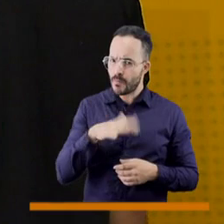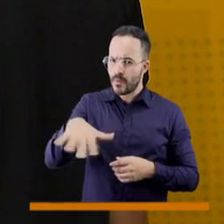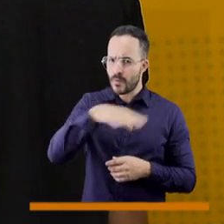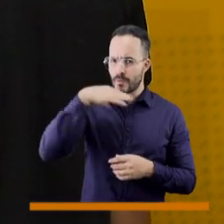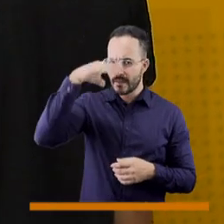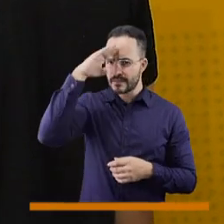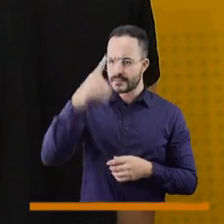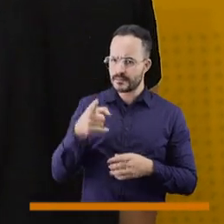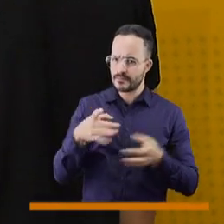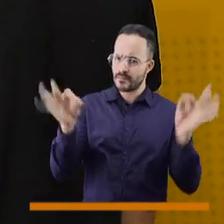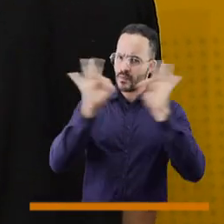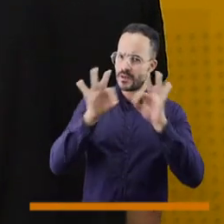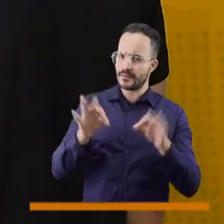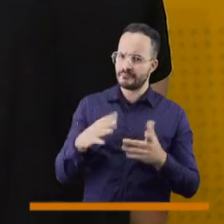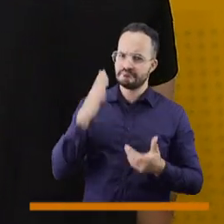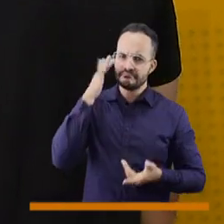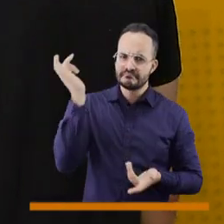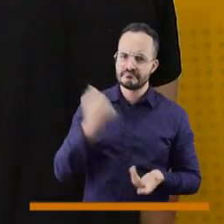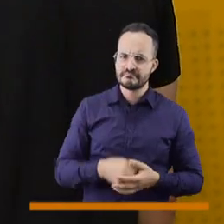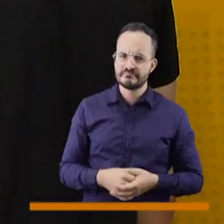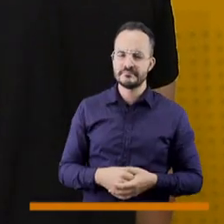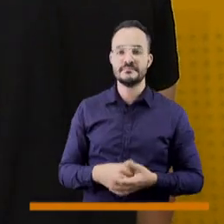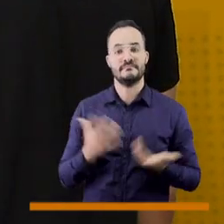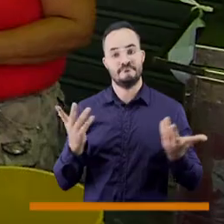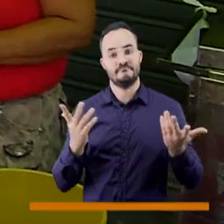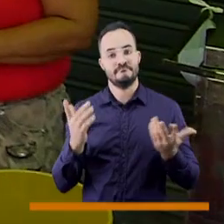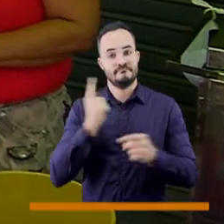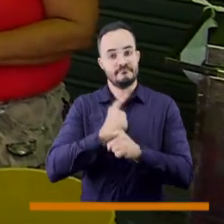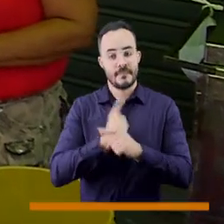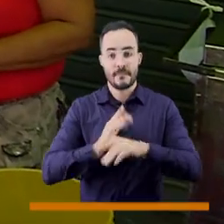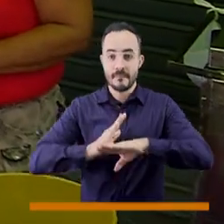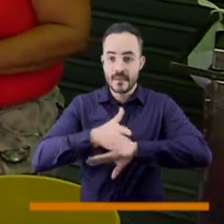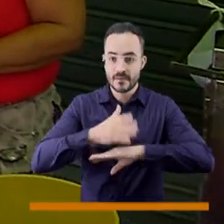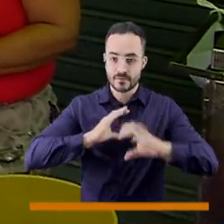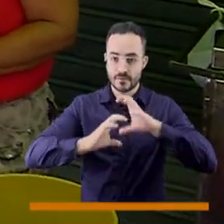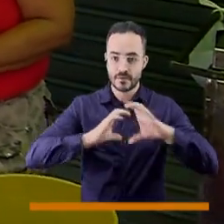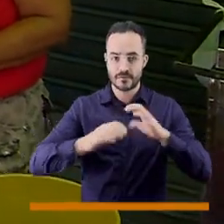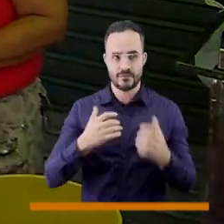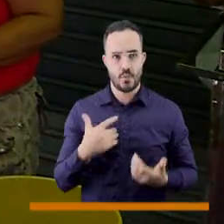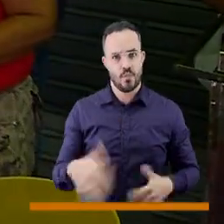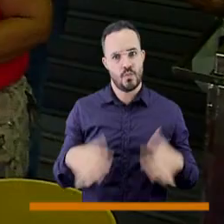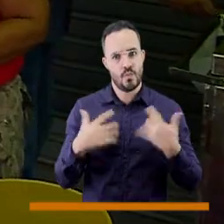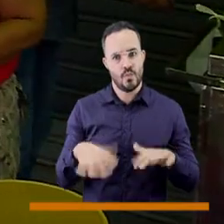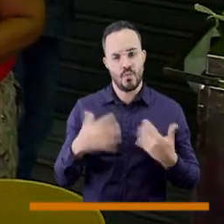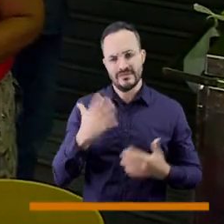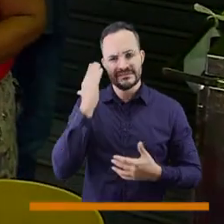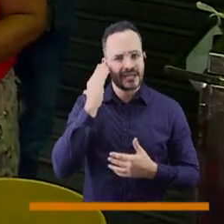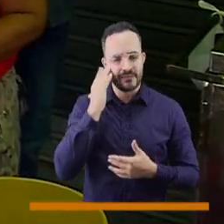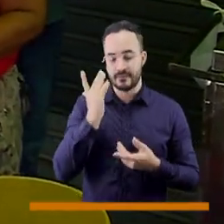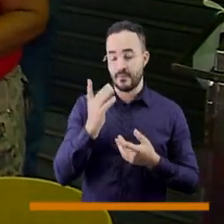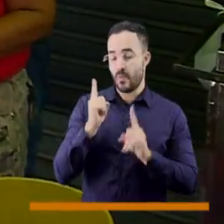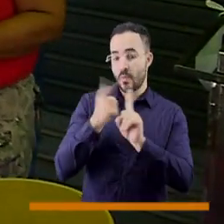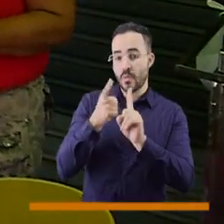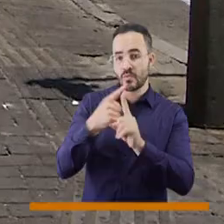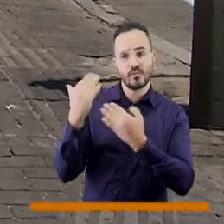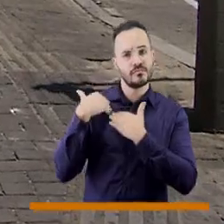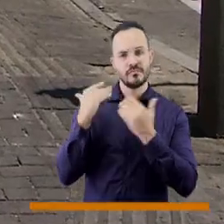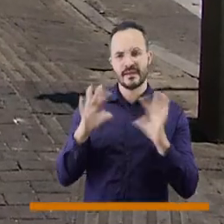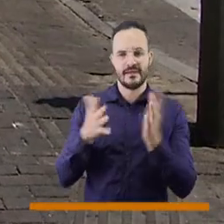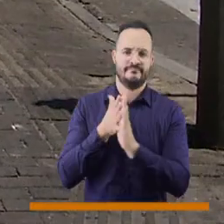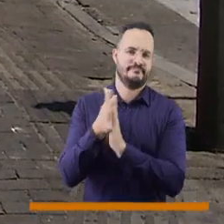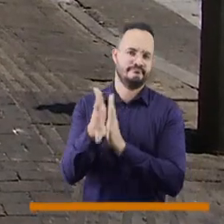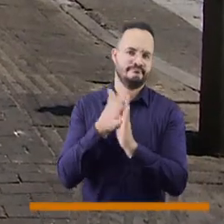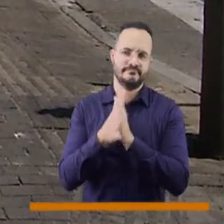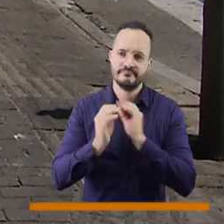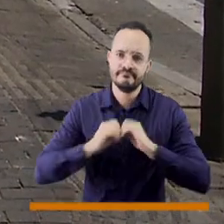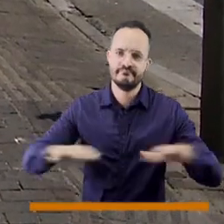importancia de los MAIC en el papel de Medellín y en el territorio. Recordemos que estos medios, además de cumplir con esa labor tan importante que